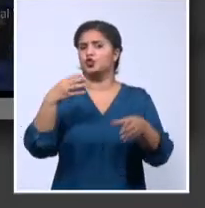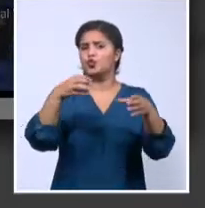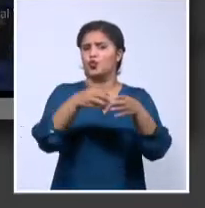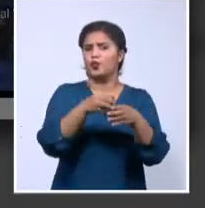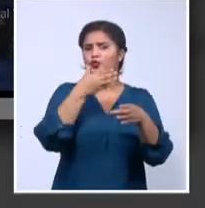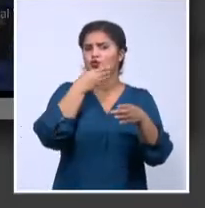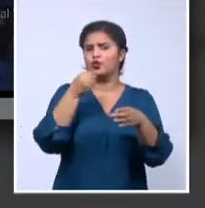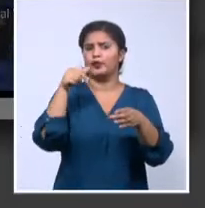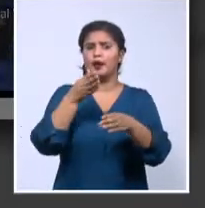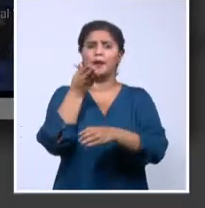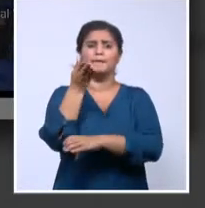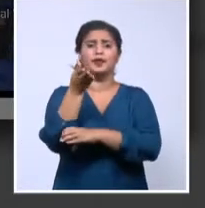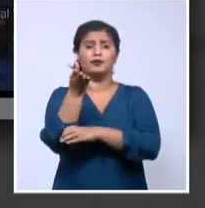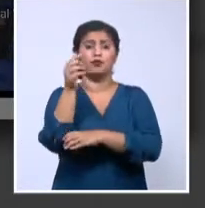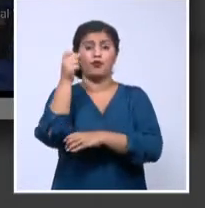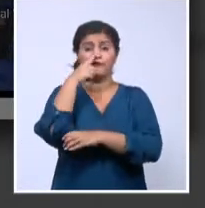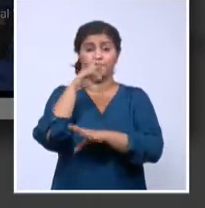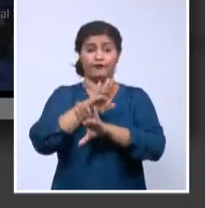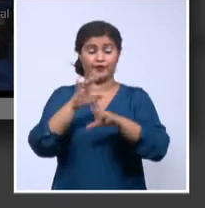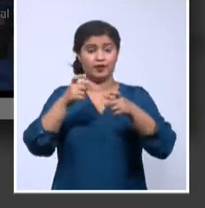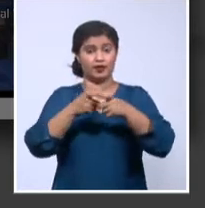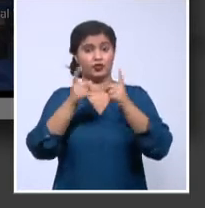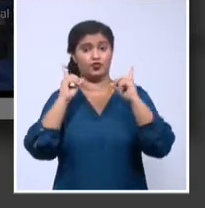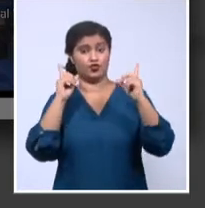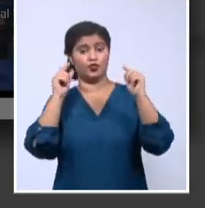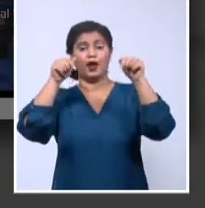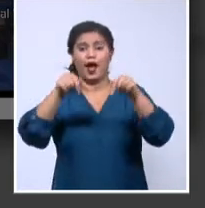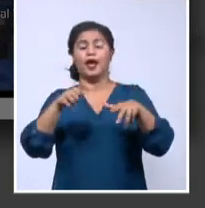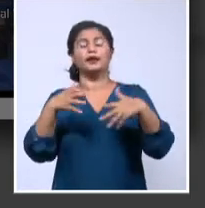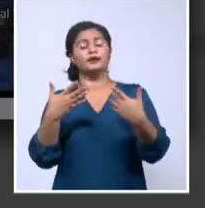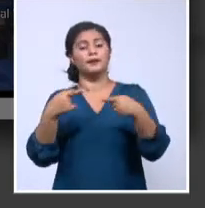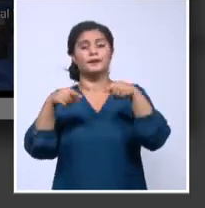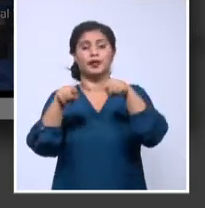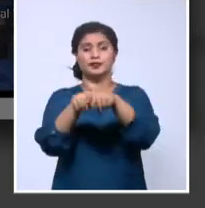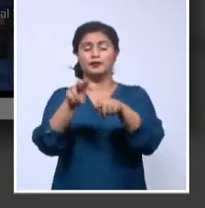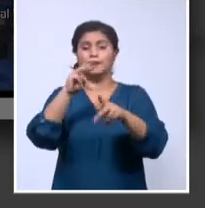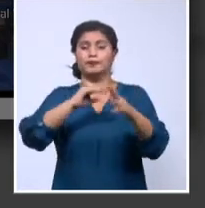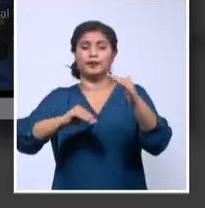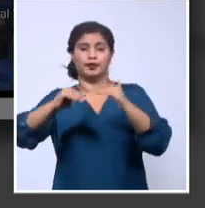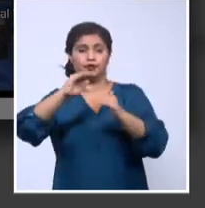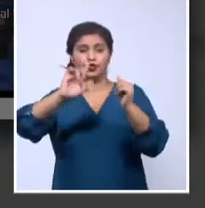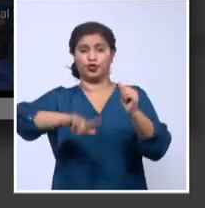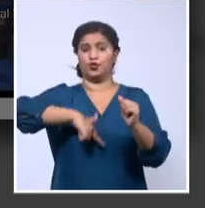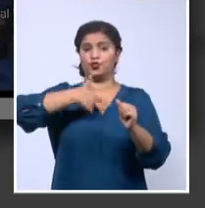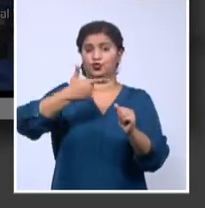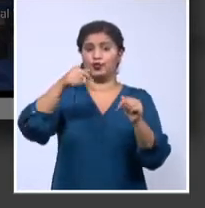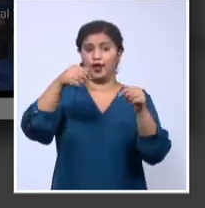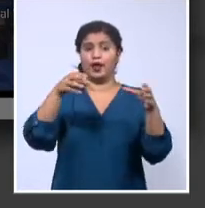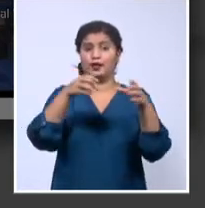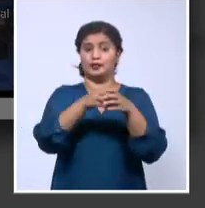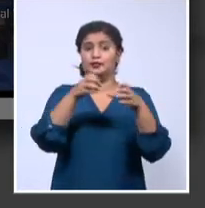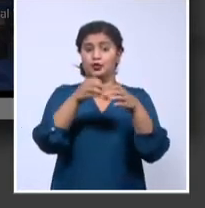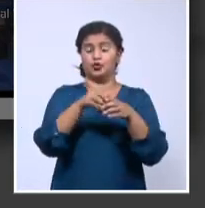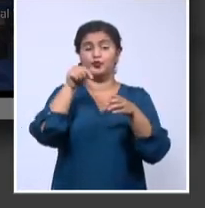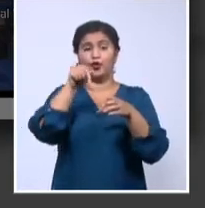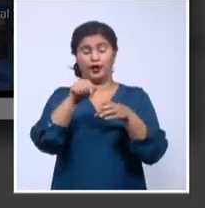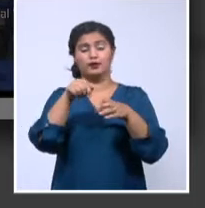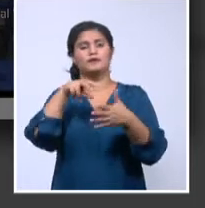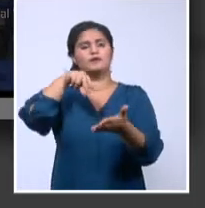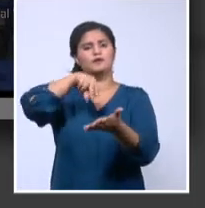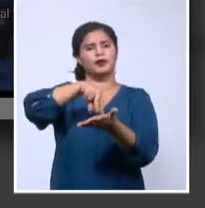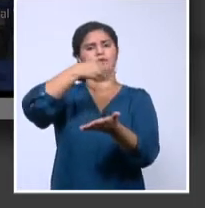se haga una declaración pública en conjunto, Mincul, Movimiento o ellos, el 27N, donde se expongan los acuerdos a los cuales